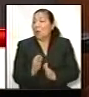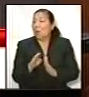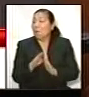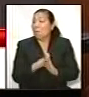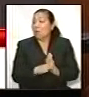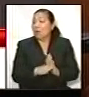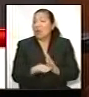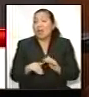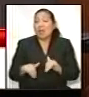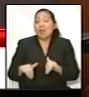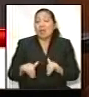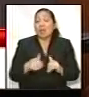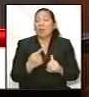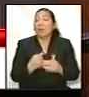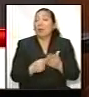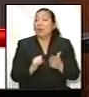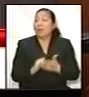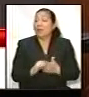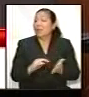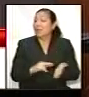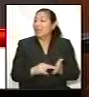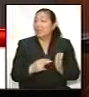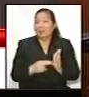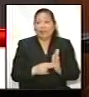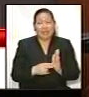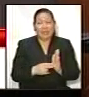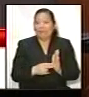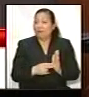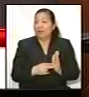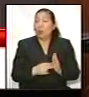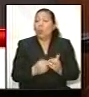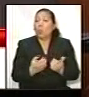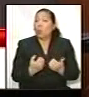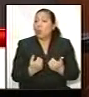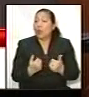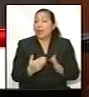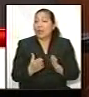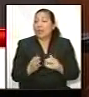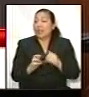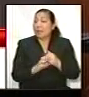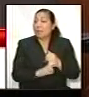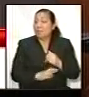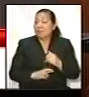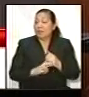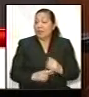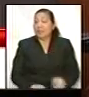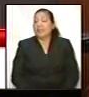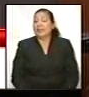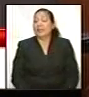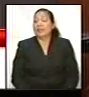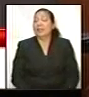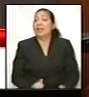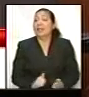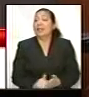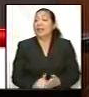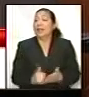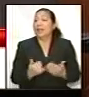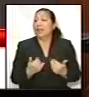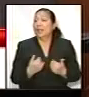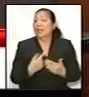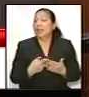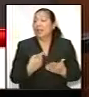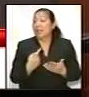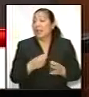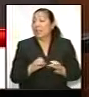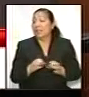sino a la igualdad de lo que significa las zonas francas en cualquier país de la región. ¿Y qué es lo que se